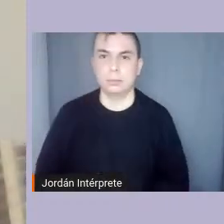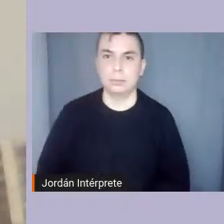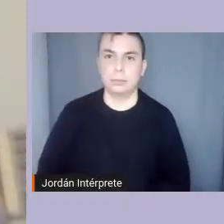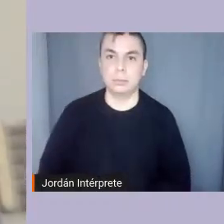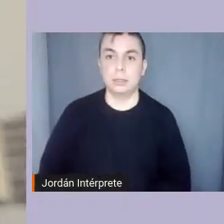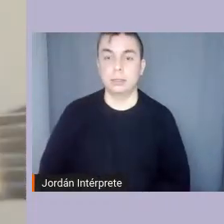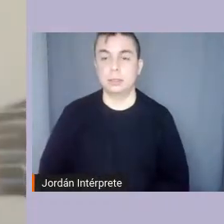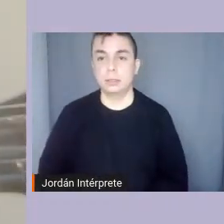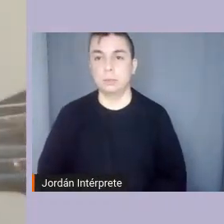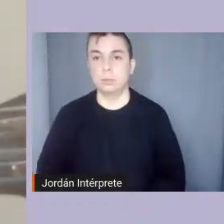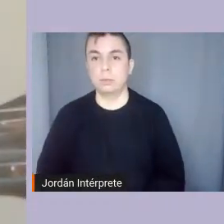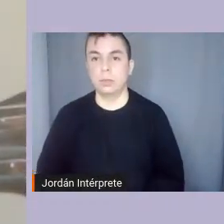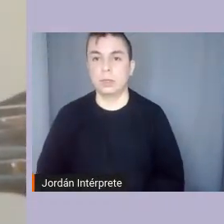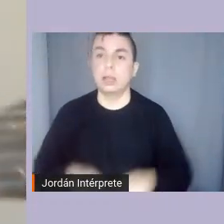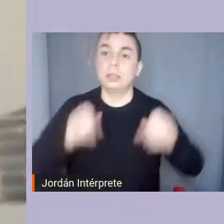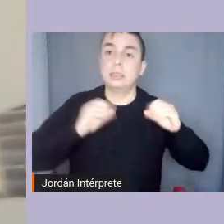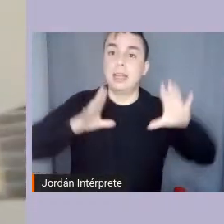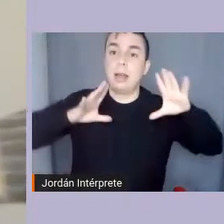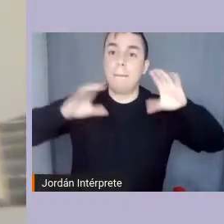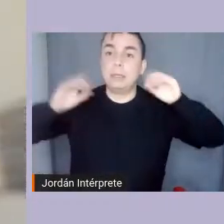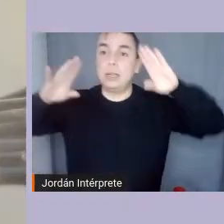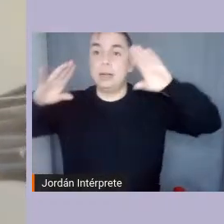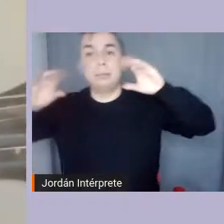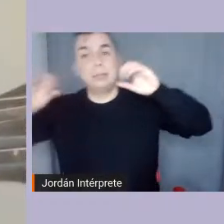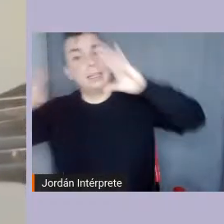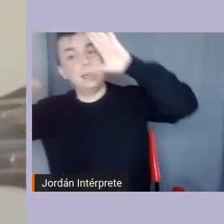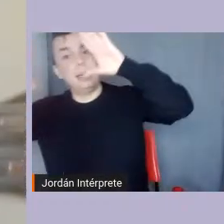Sim, sim, sim.